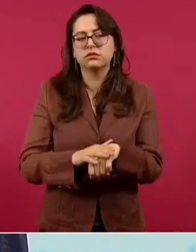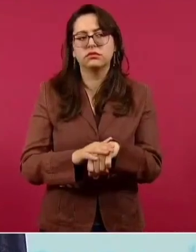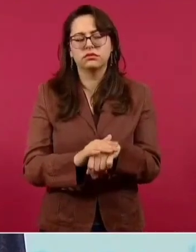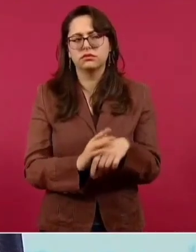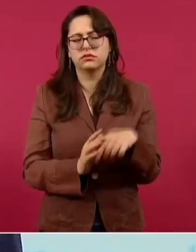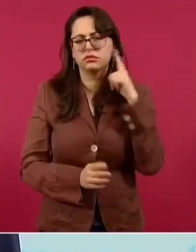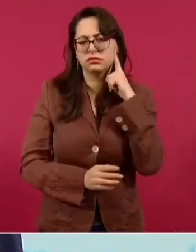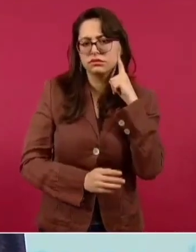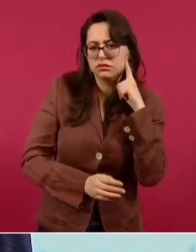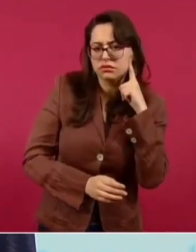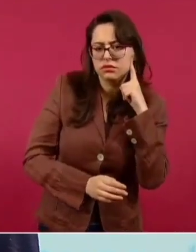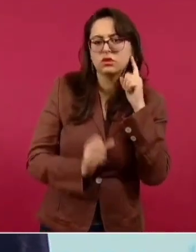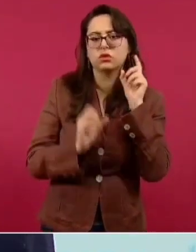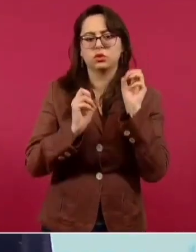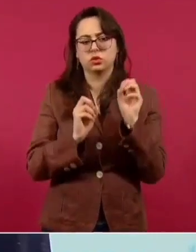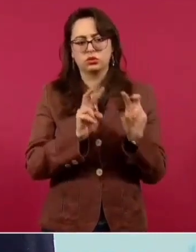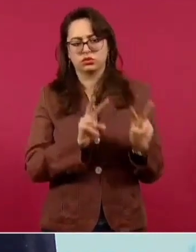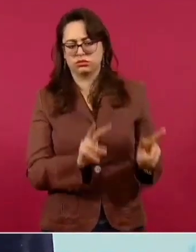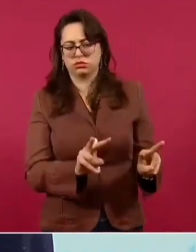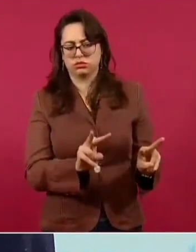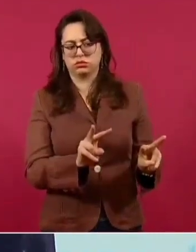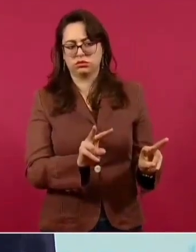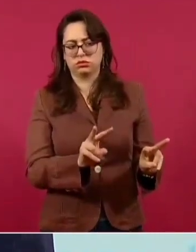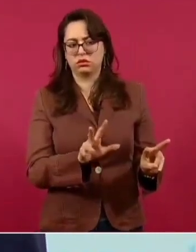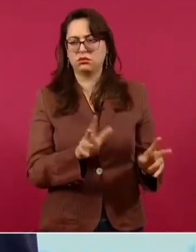muy probable que en la comunidad hay